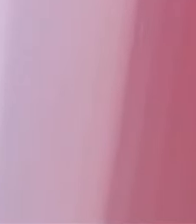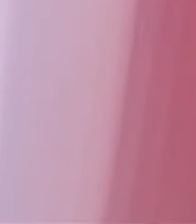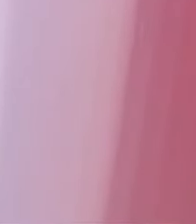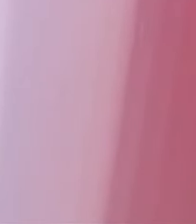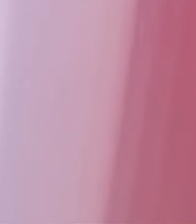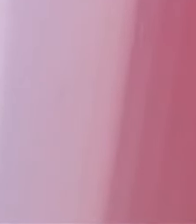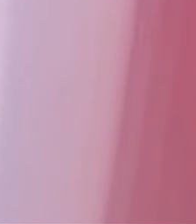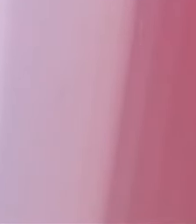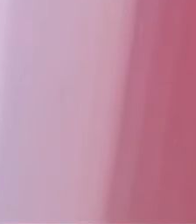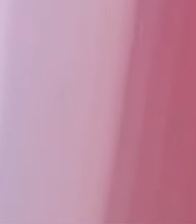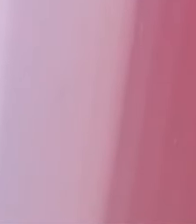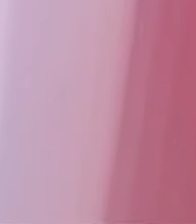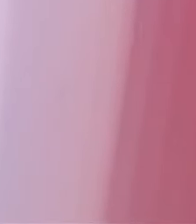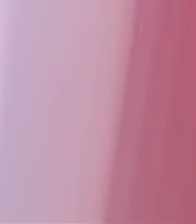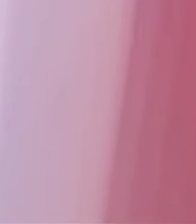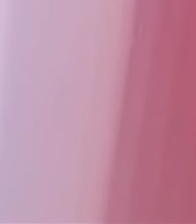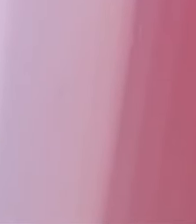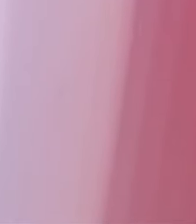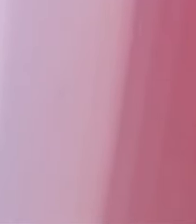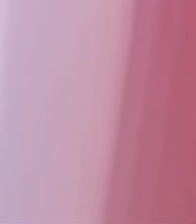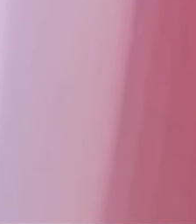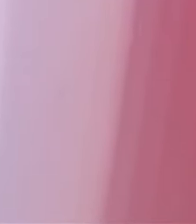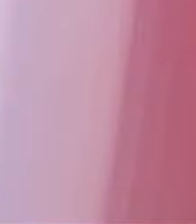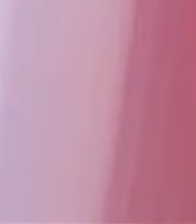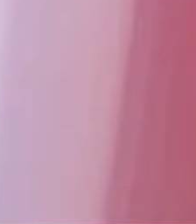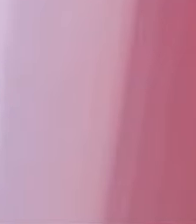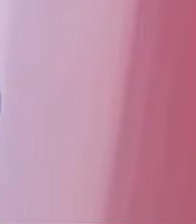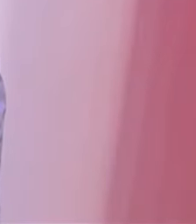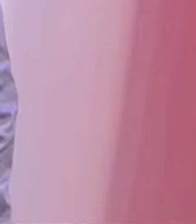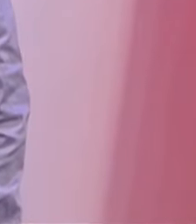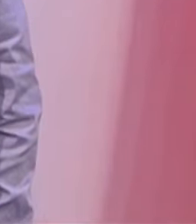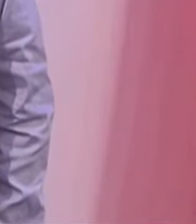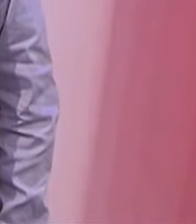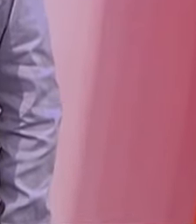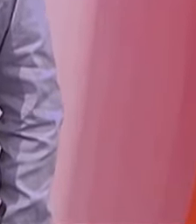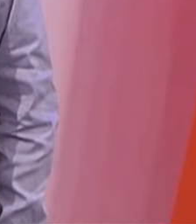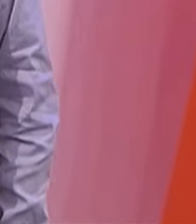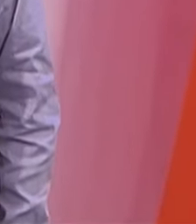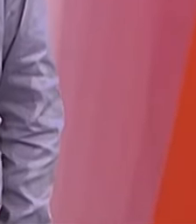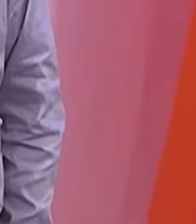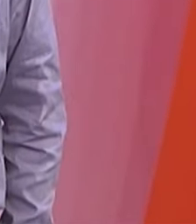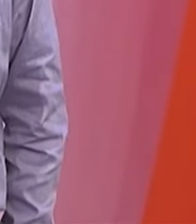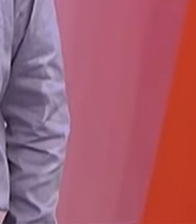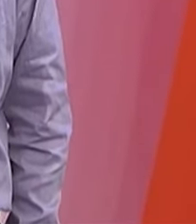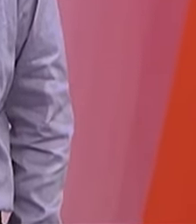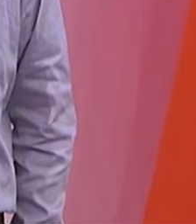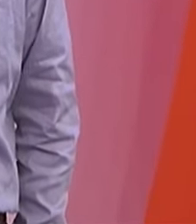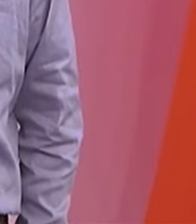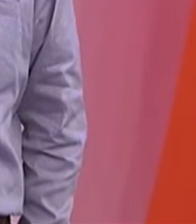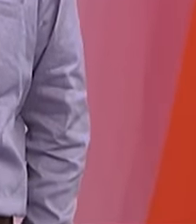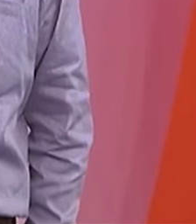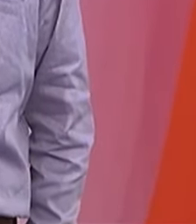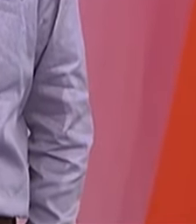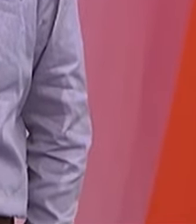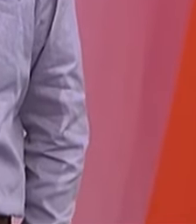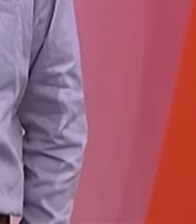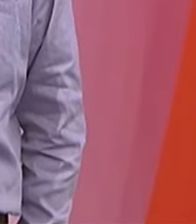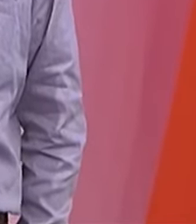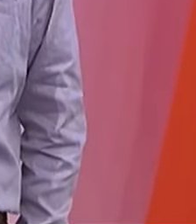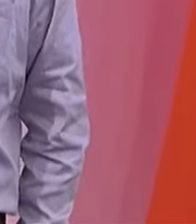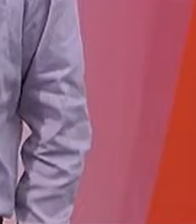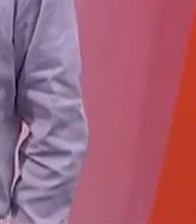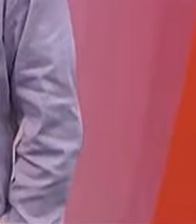se pronuncia diferente, pero no es más difícil. Ya nosotros hablamos español. El español es muchísimo más complicado, tenemos muchas más